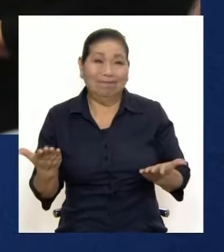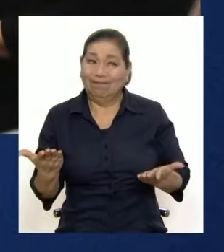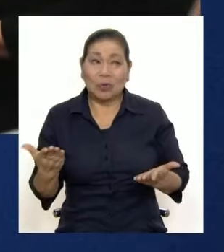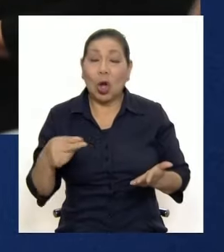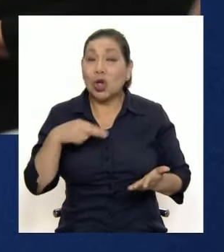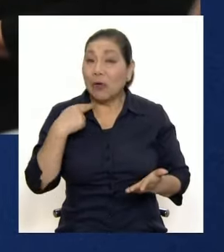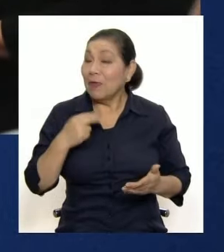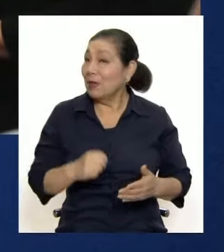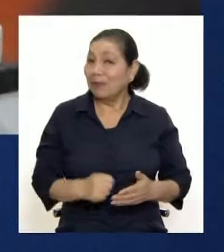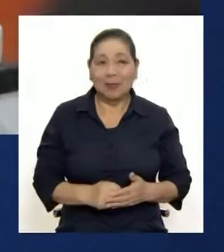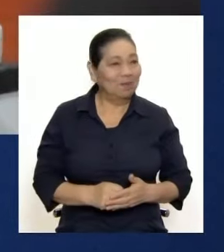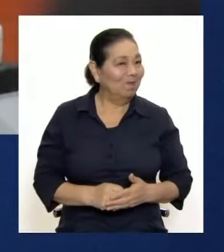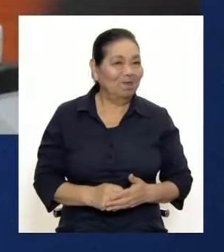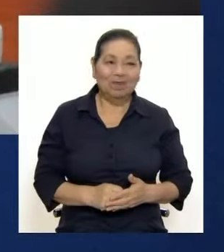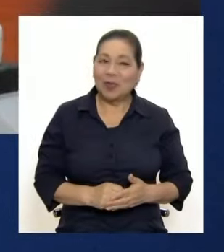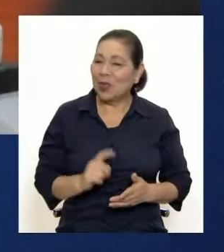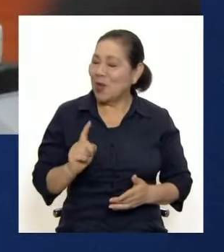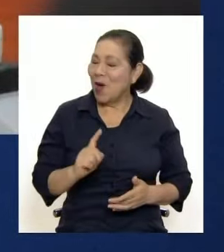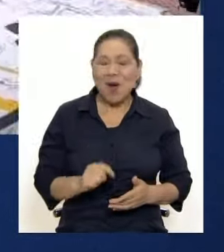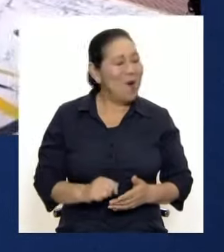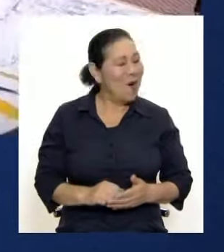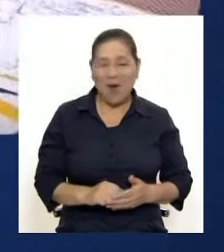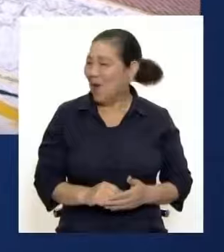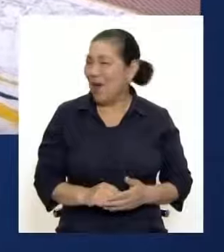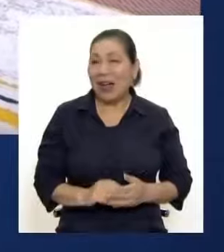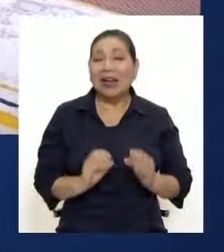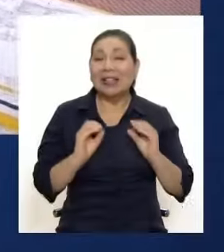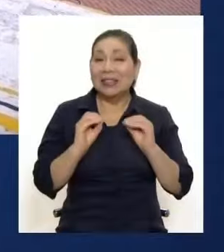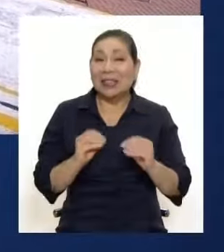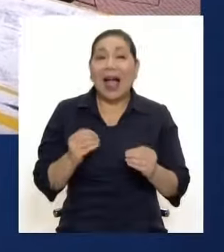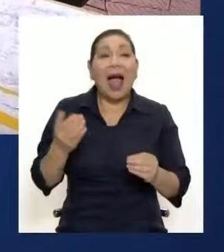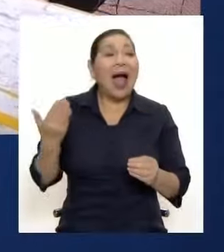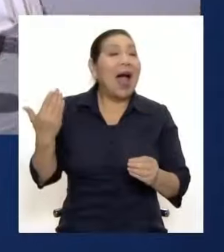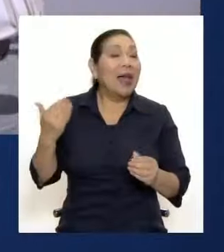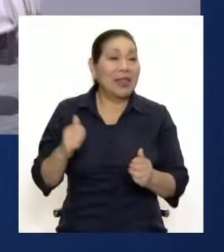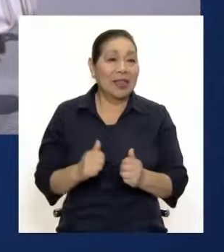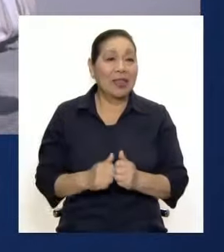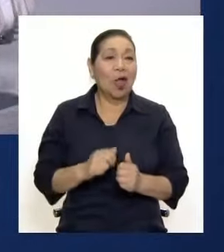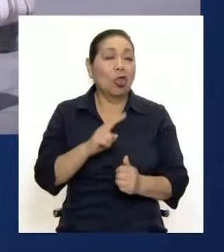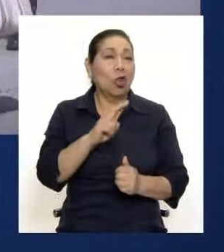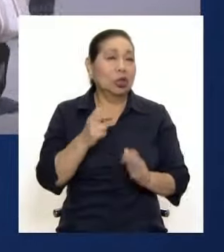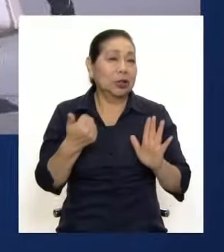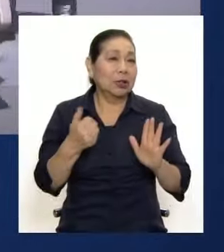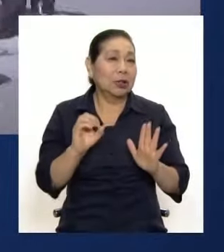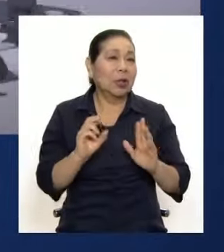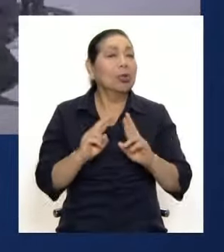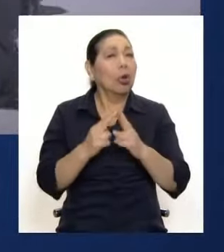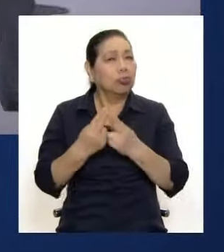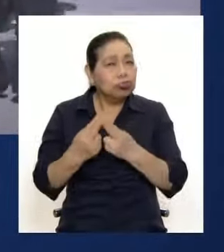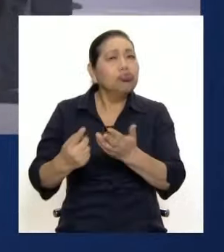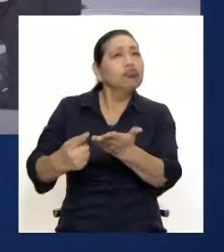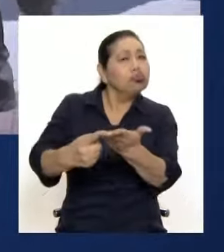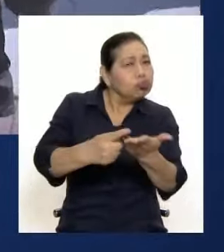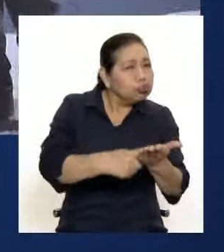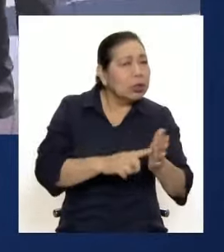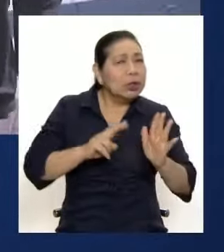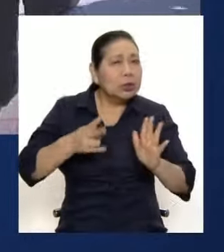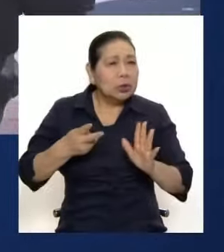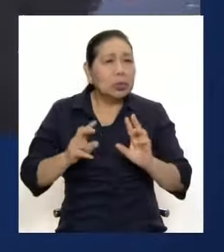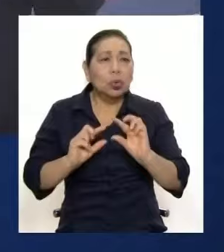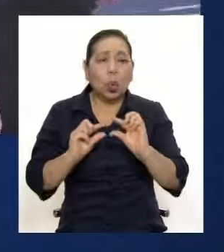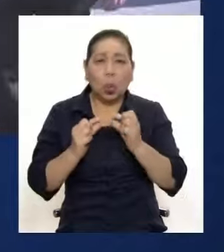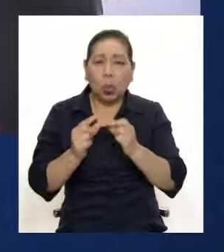en noviembre y y no es así O sea se han dado como 260 reuniones 7000